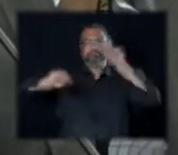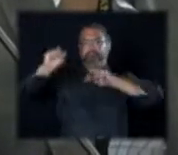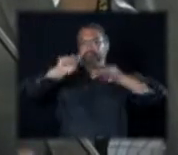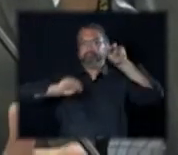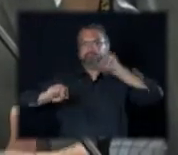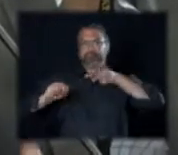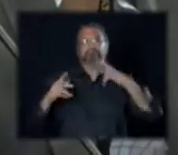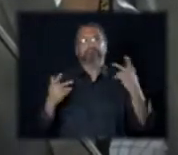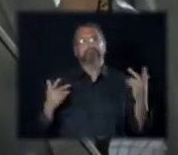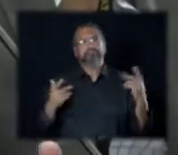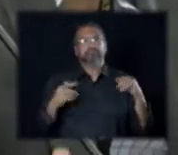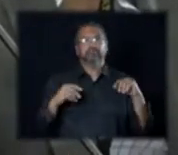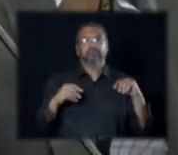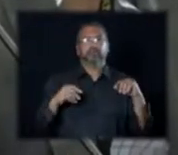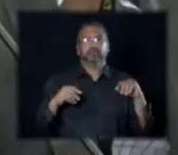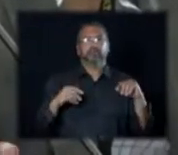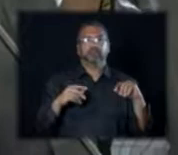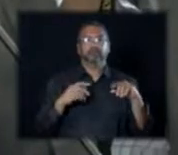análisis pertinentes